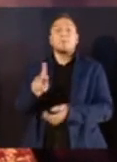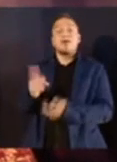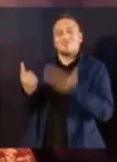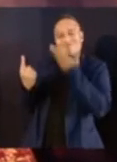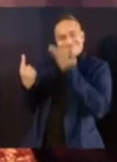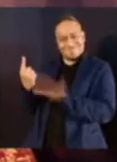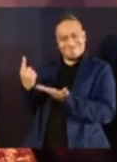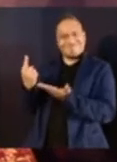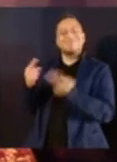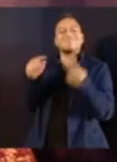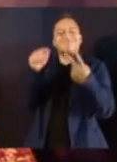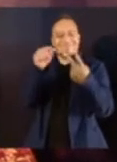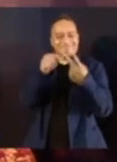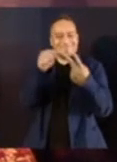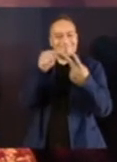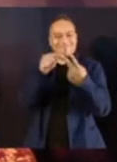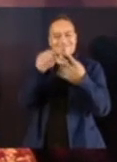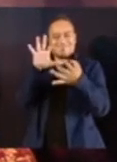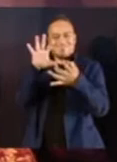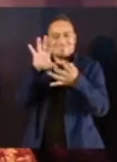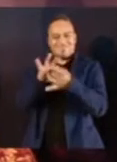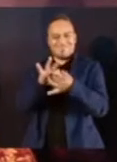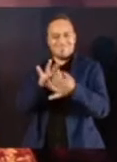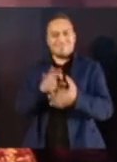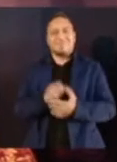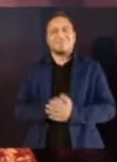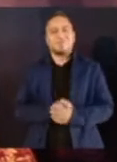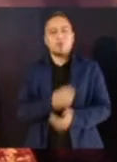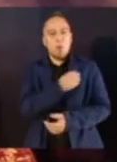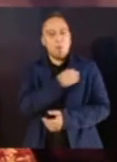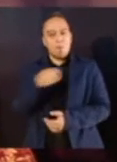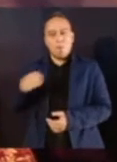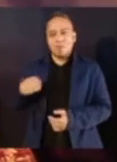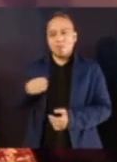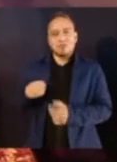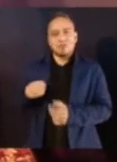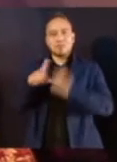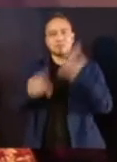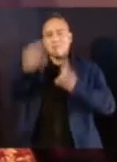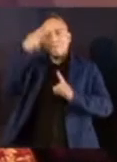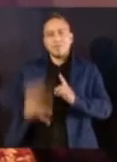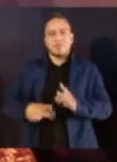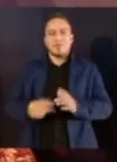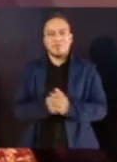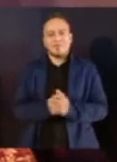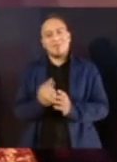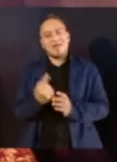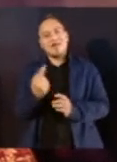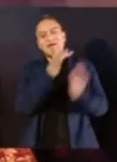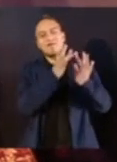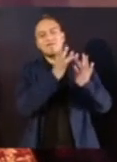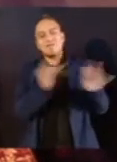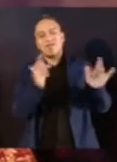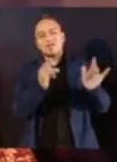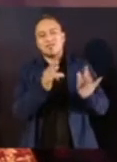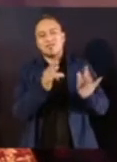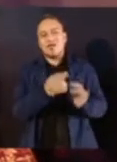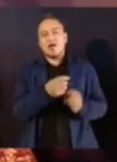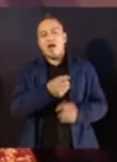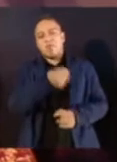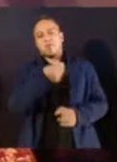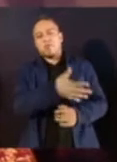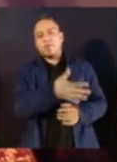pertenecía al grupo de intelectuales comprometidos, así es como les llaman en Francia, los intelectuales comprometidos.